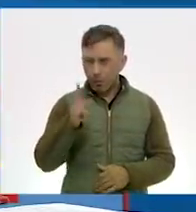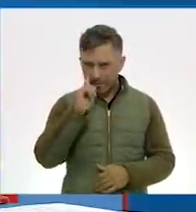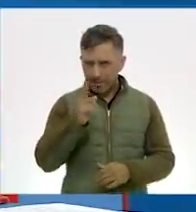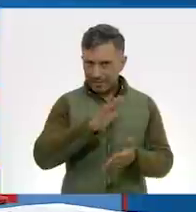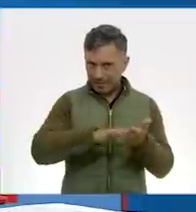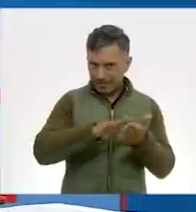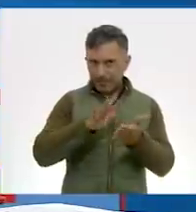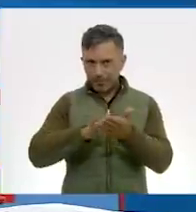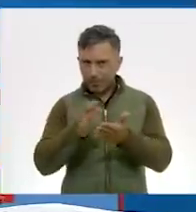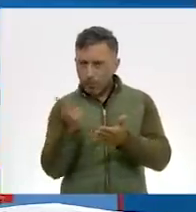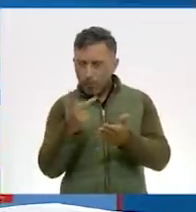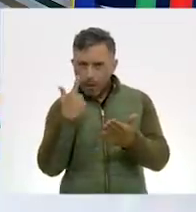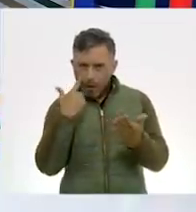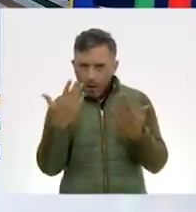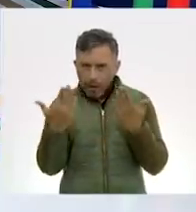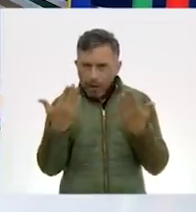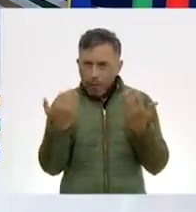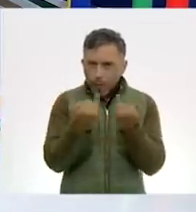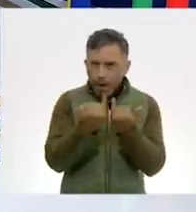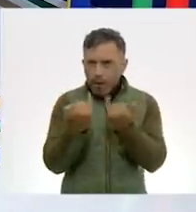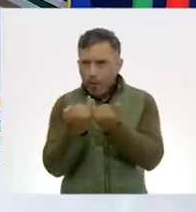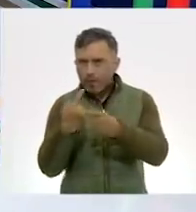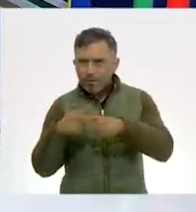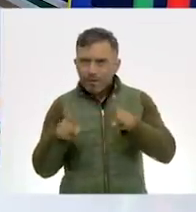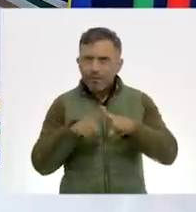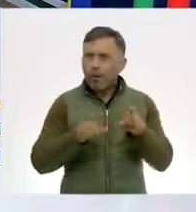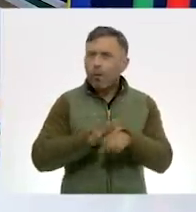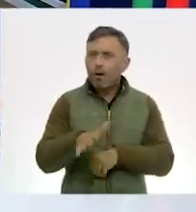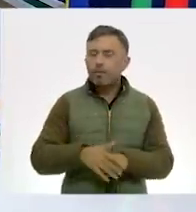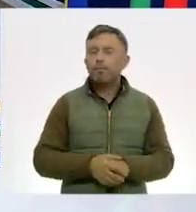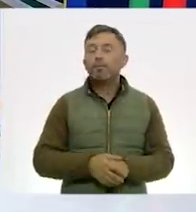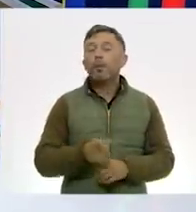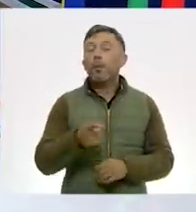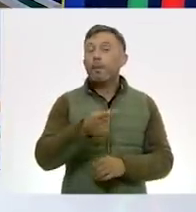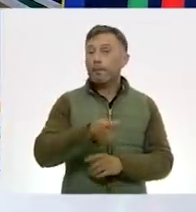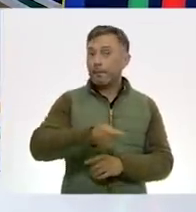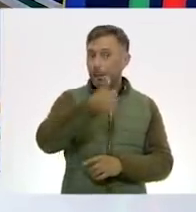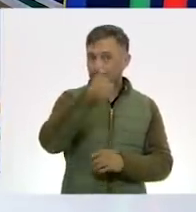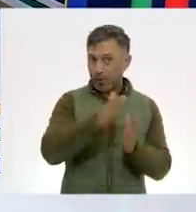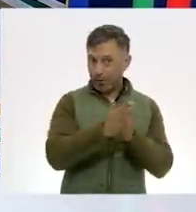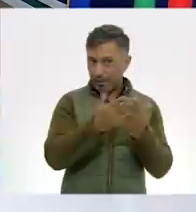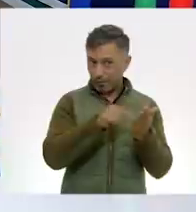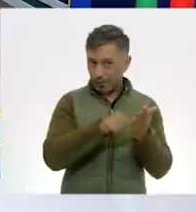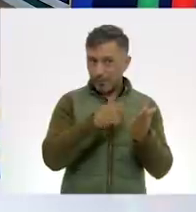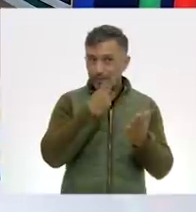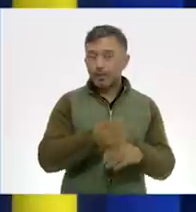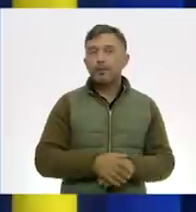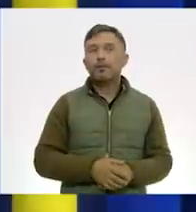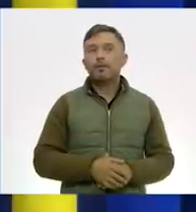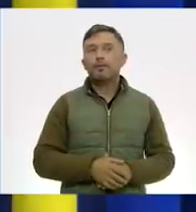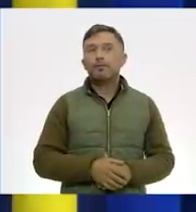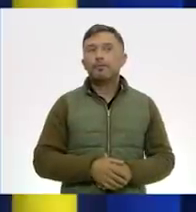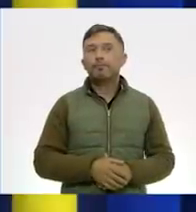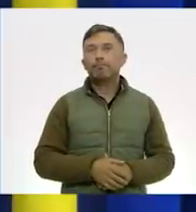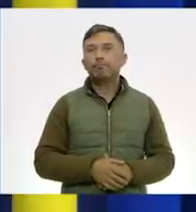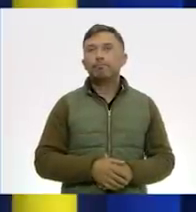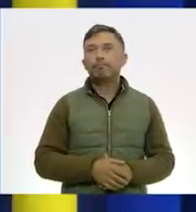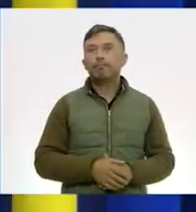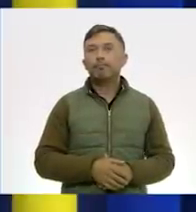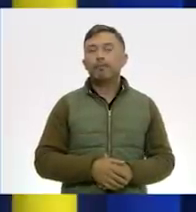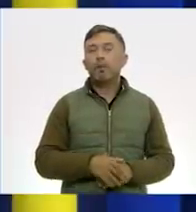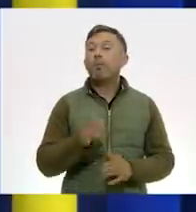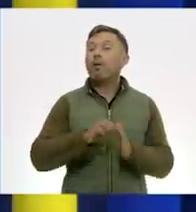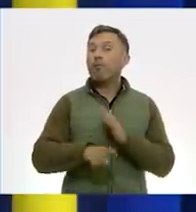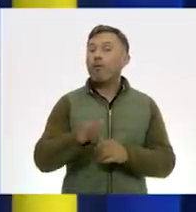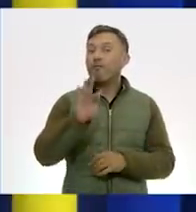otro texto? En el primero noté que omitió, por ejemplo,